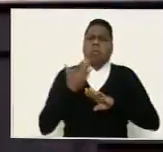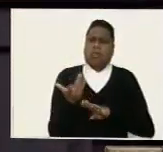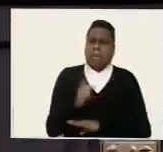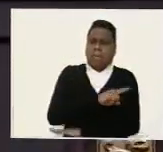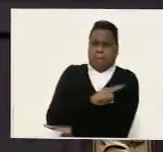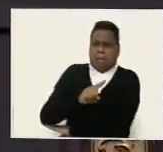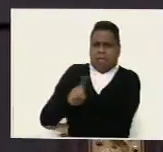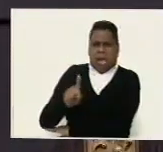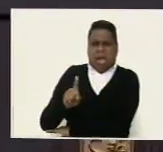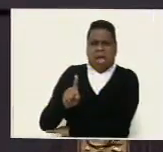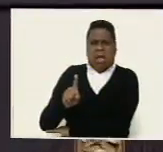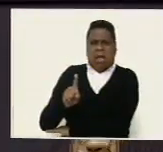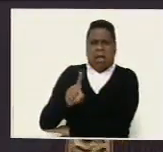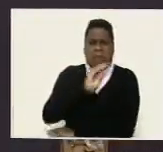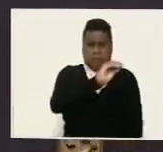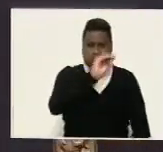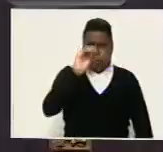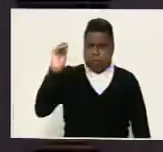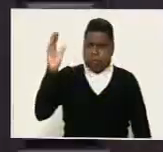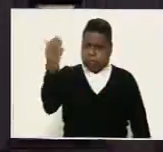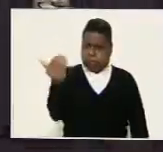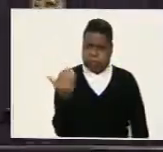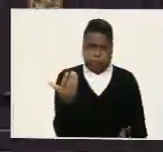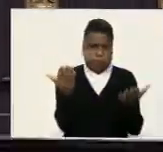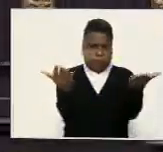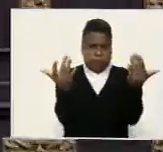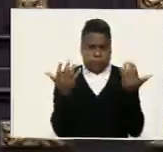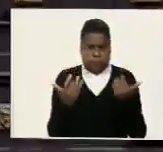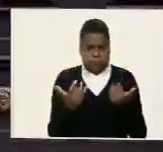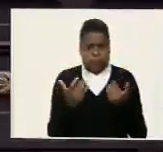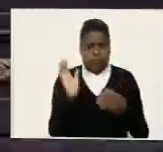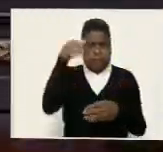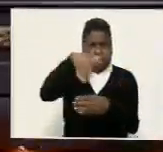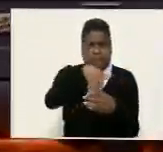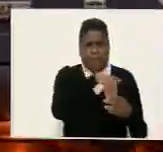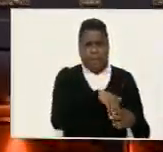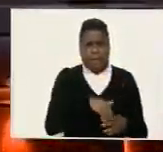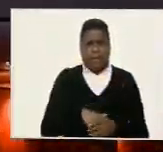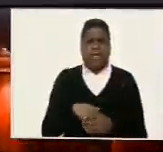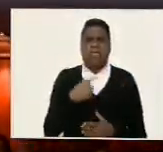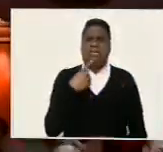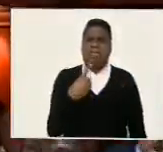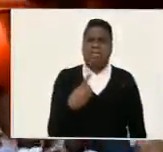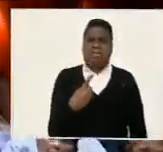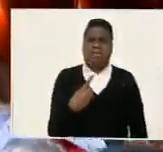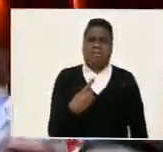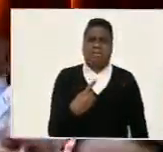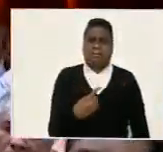elecciones? ¿Qué dice la Unión Europea de un dictador en Brasil?